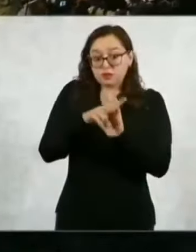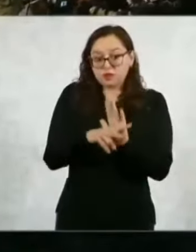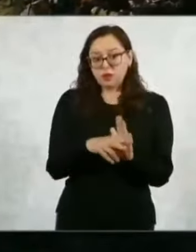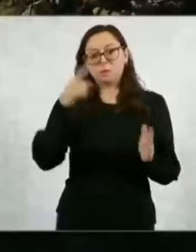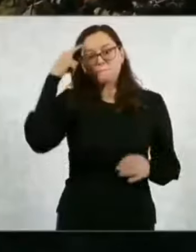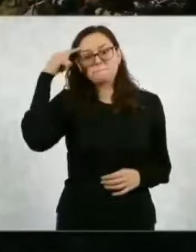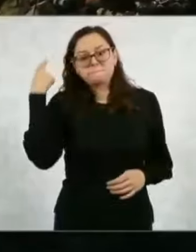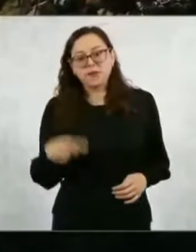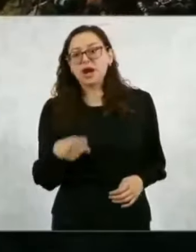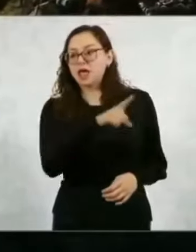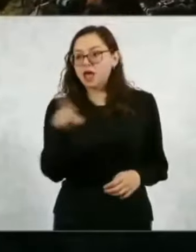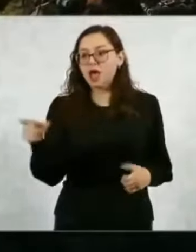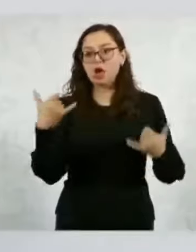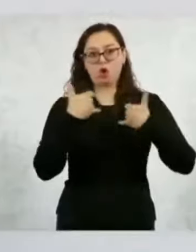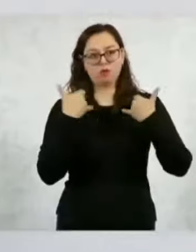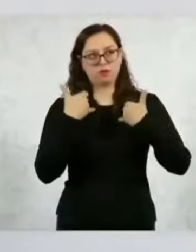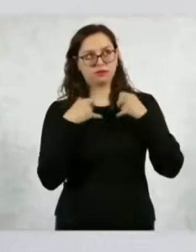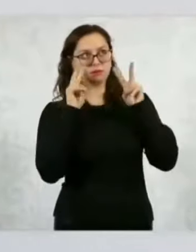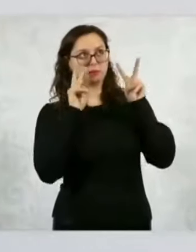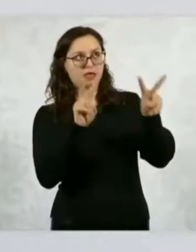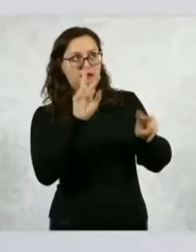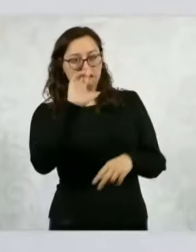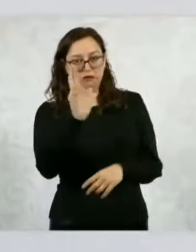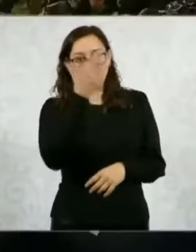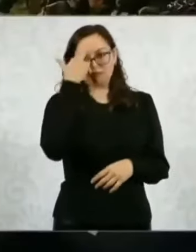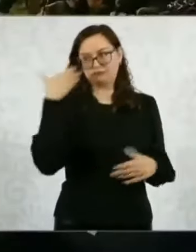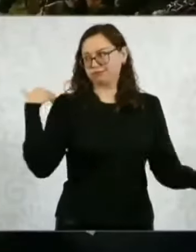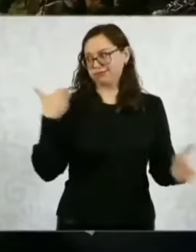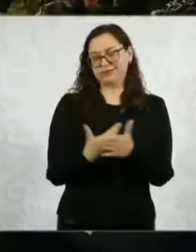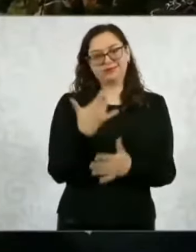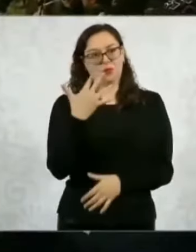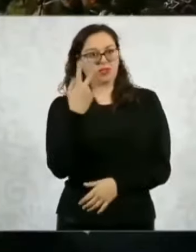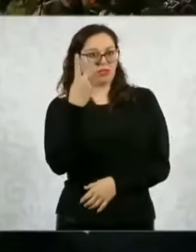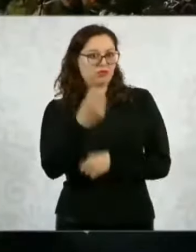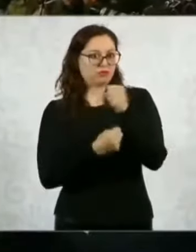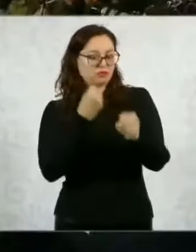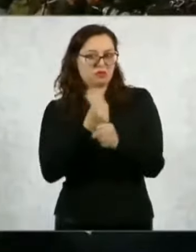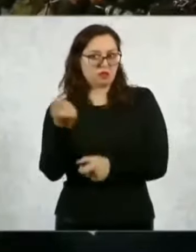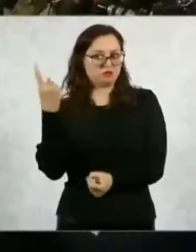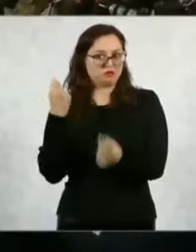del movimiento estudiantil y del 2 de octubre. Adelante, Pablo.